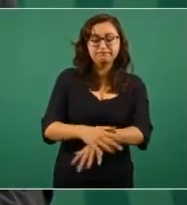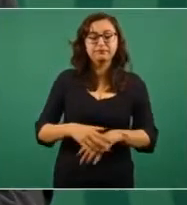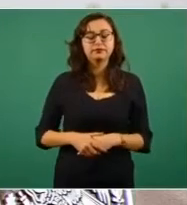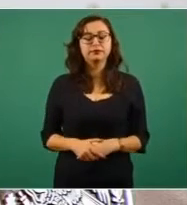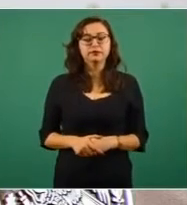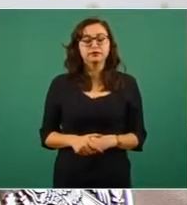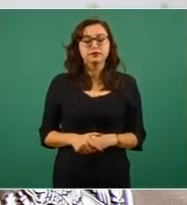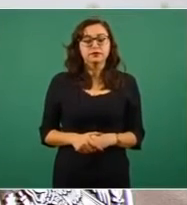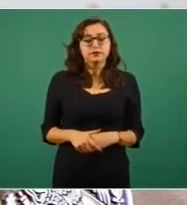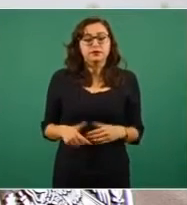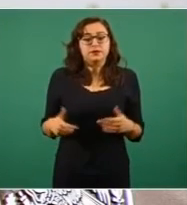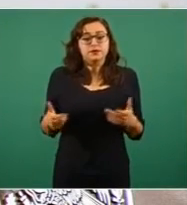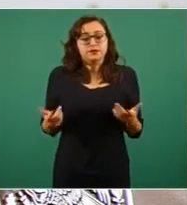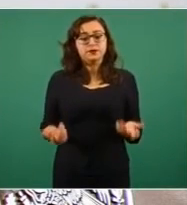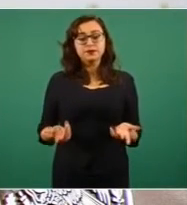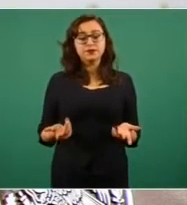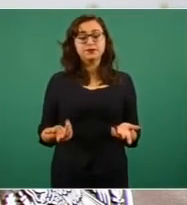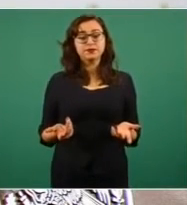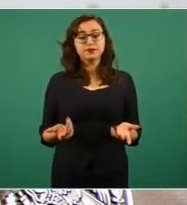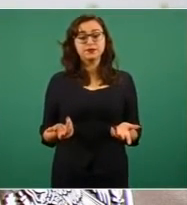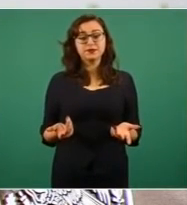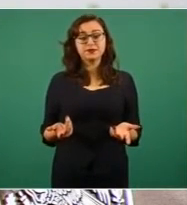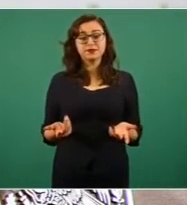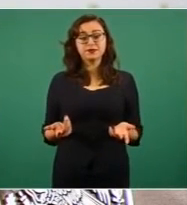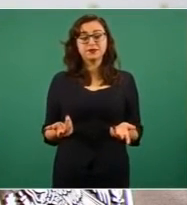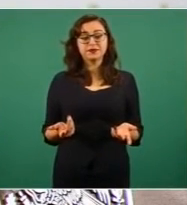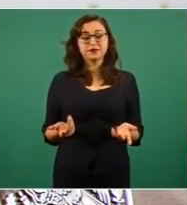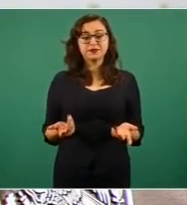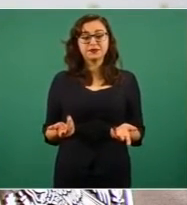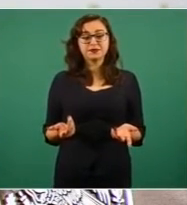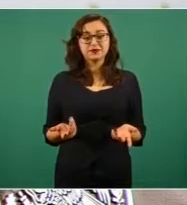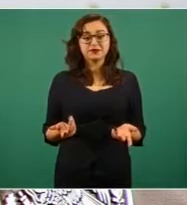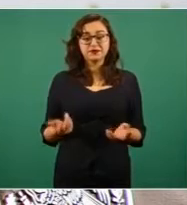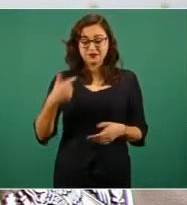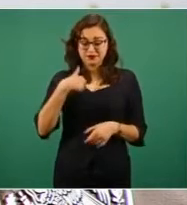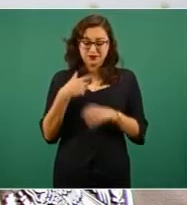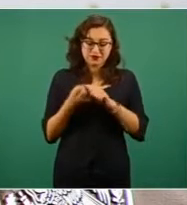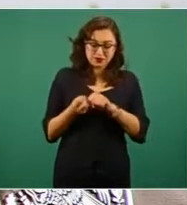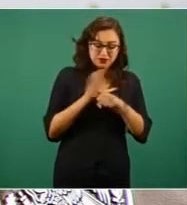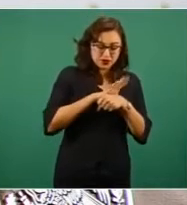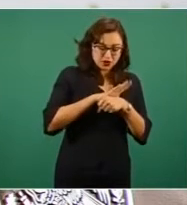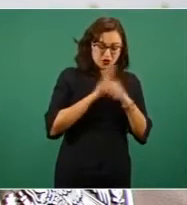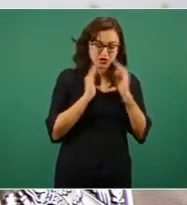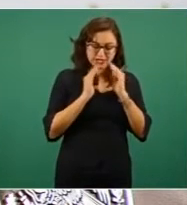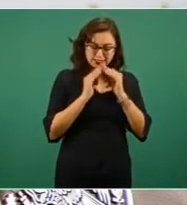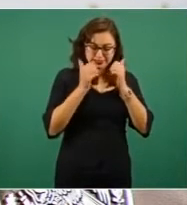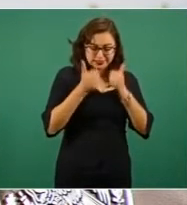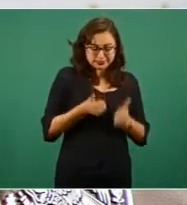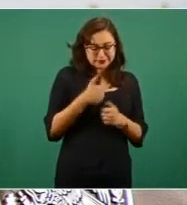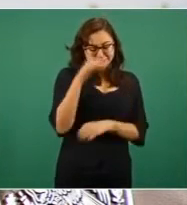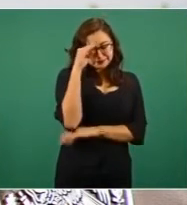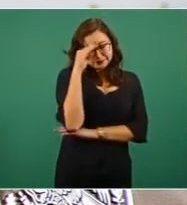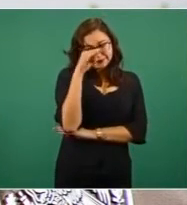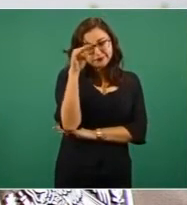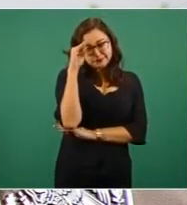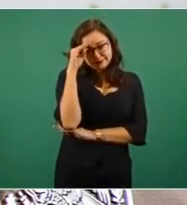Entonces, ¿qué pensaba cuando tenía el COVID y ahora en